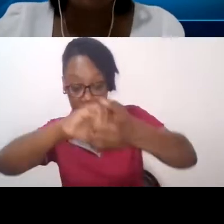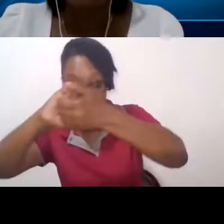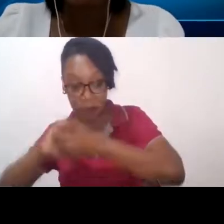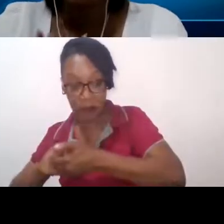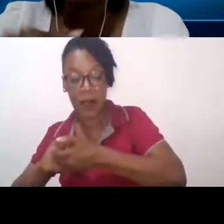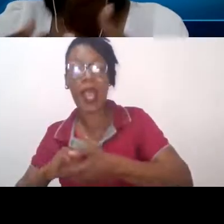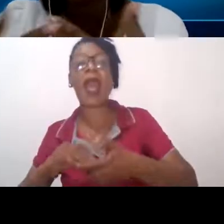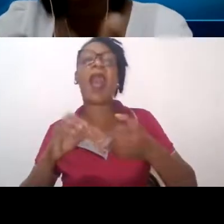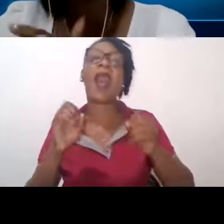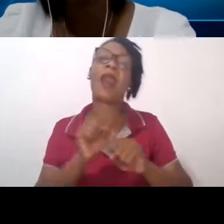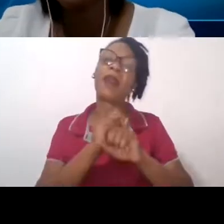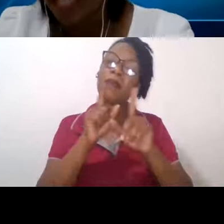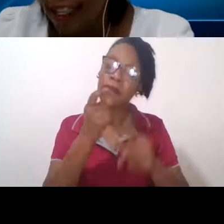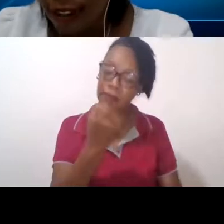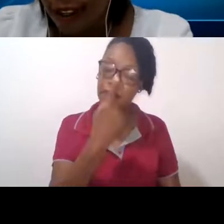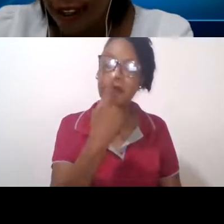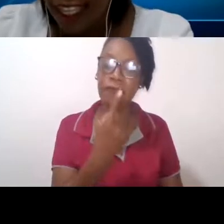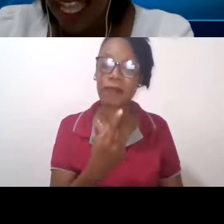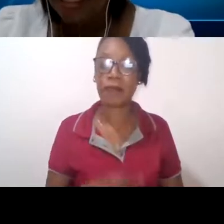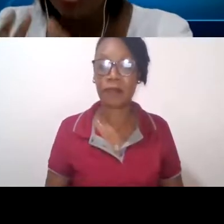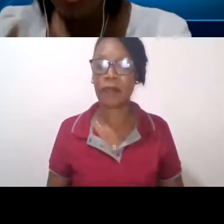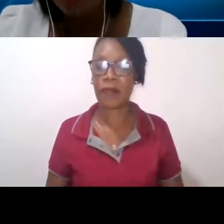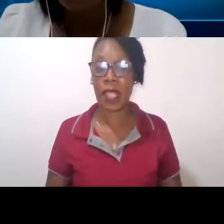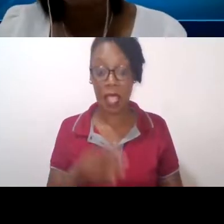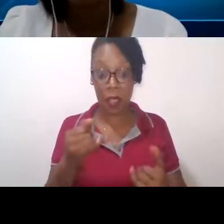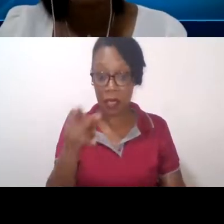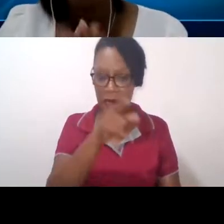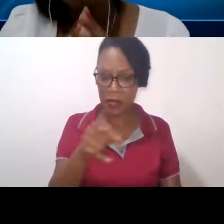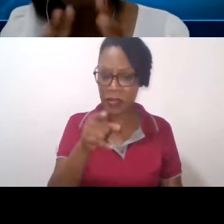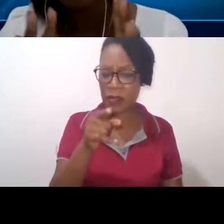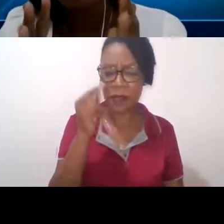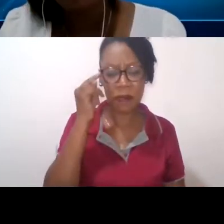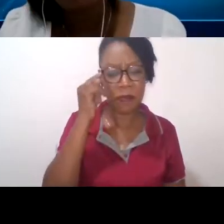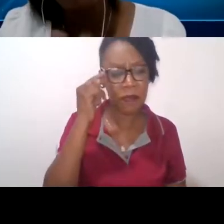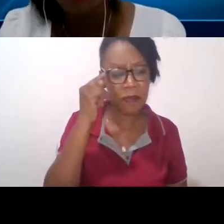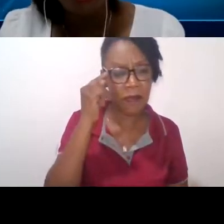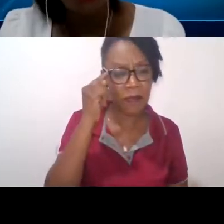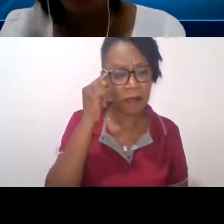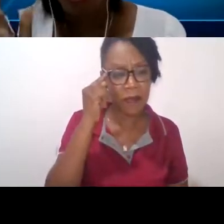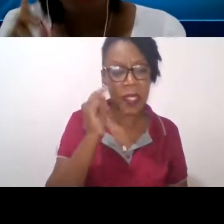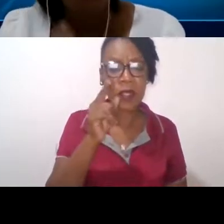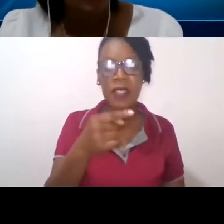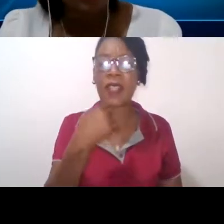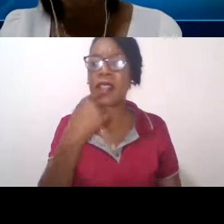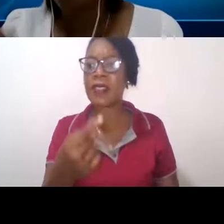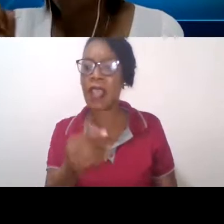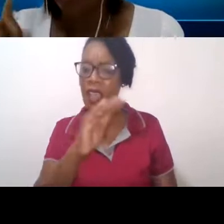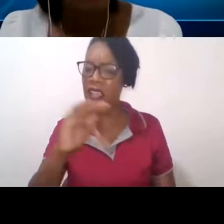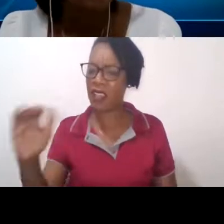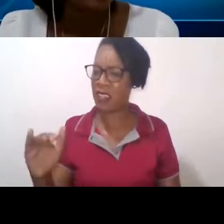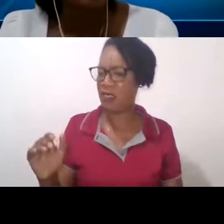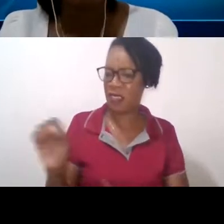hubo una situación. Imagínense ustedes que ante esta situación ya hubiéramos etiquetado al niño como